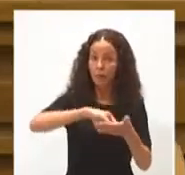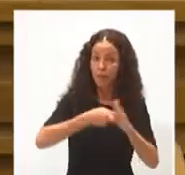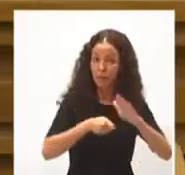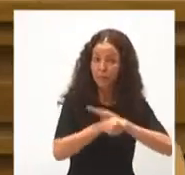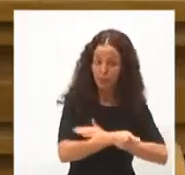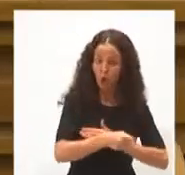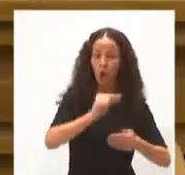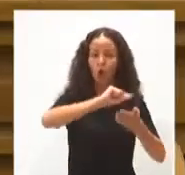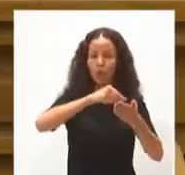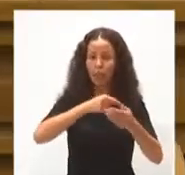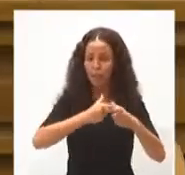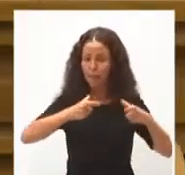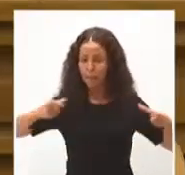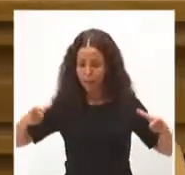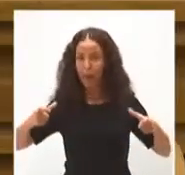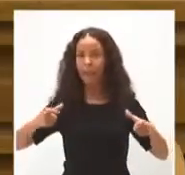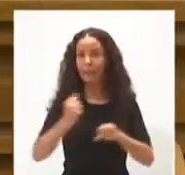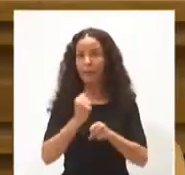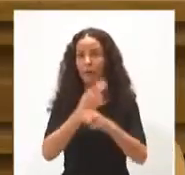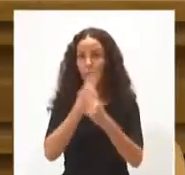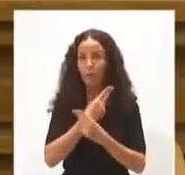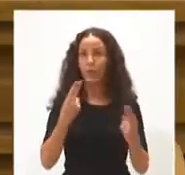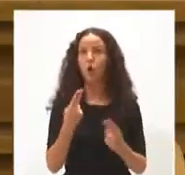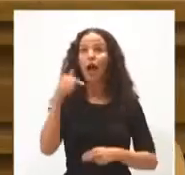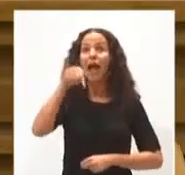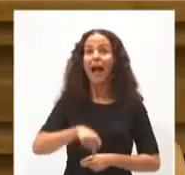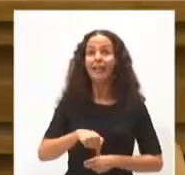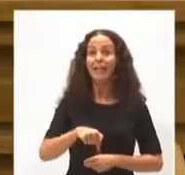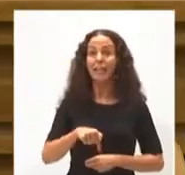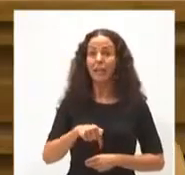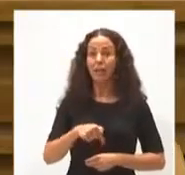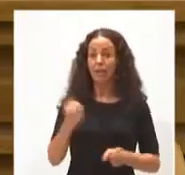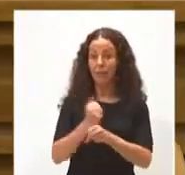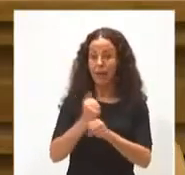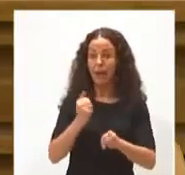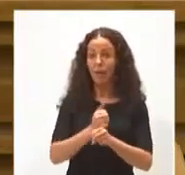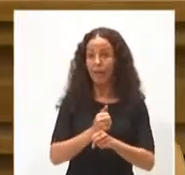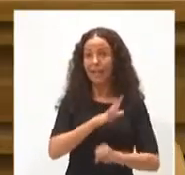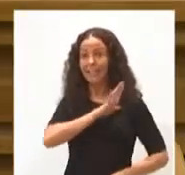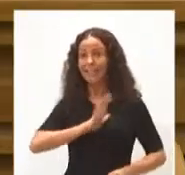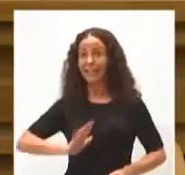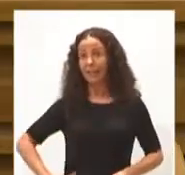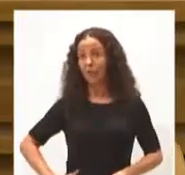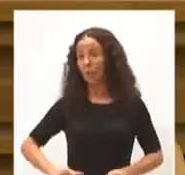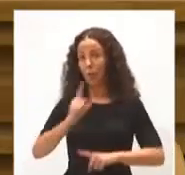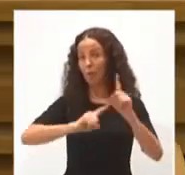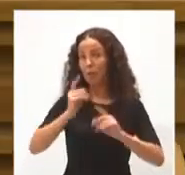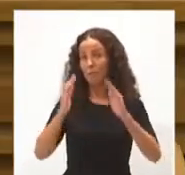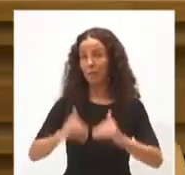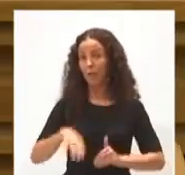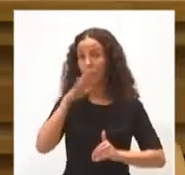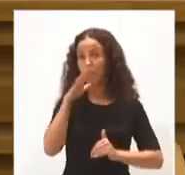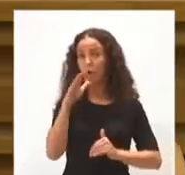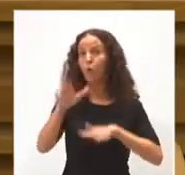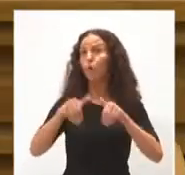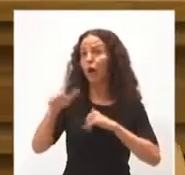contratación de más personal público aquí tenemos menos problemas con los interinaje porque llevamos ya años consolidando empleo público lo dije hace tiempo digo no sea